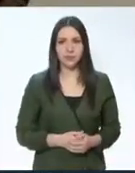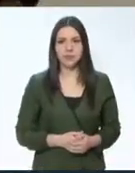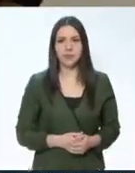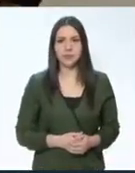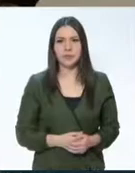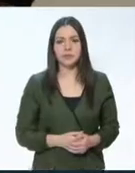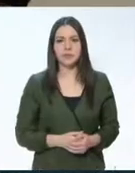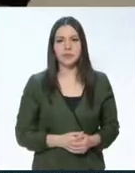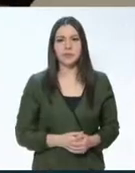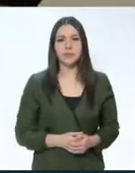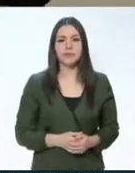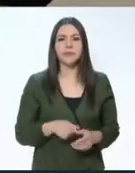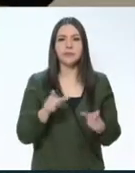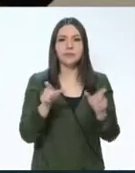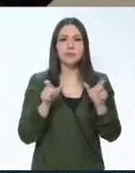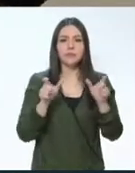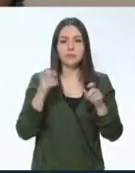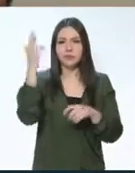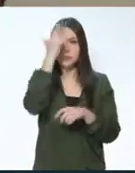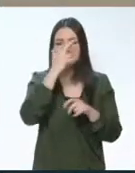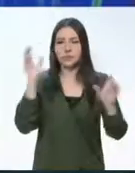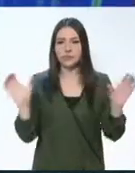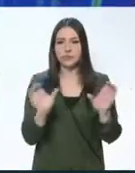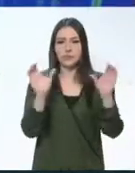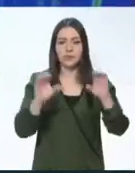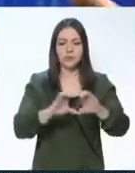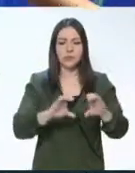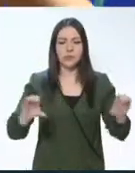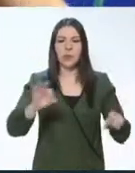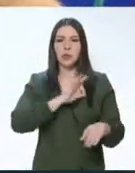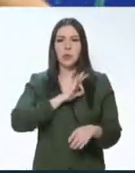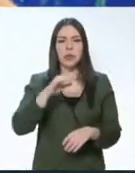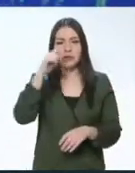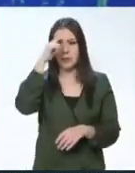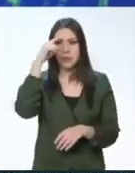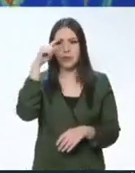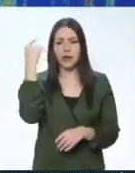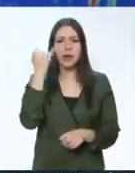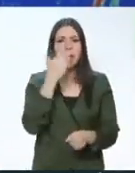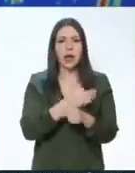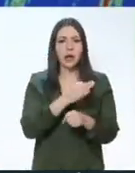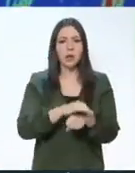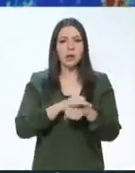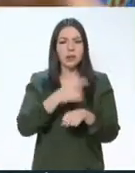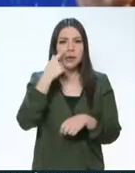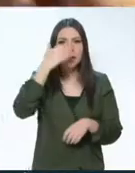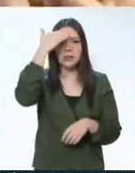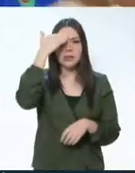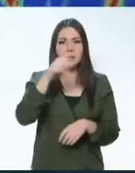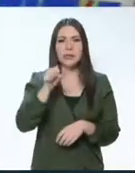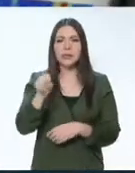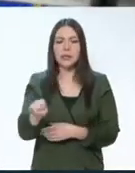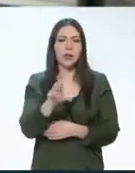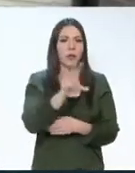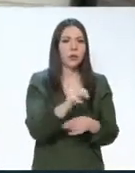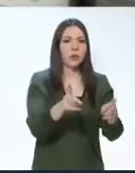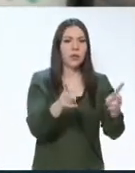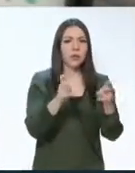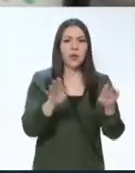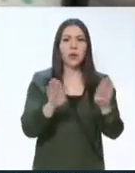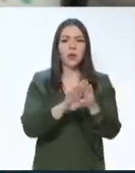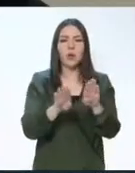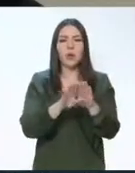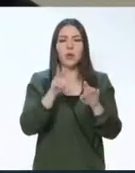El monitoreo de ductos de Pemex puede hacerse de manera económica y en tiempo real para detectar fugas y perforaciones mediante el diagnóstico